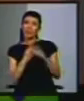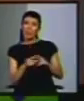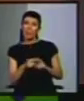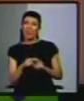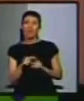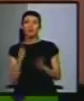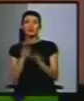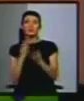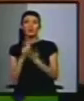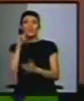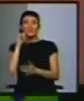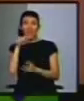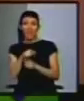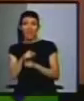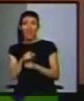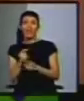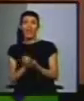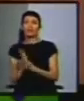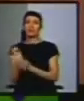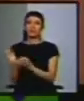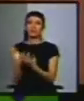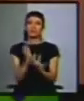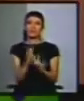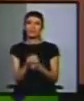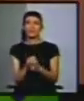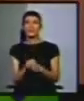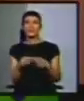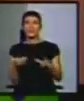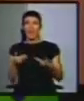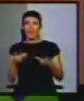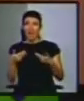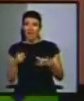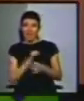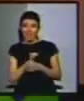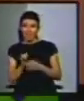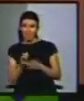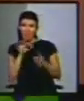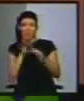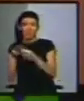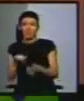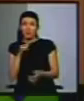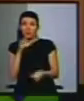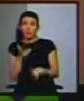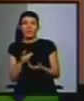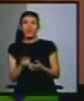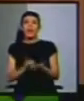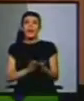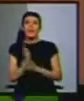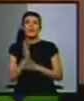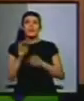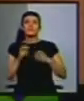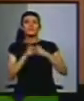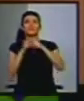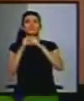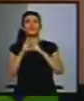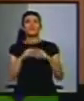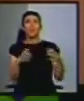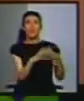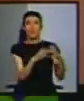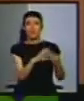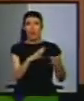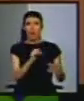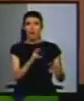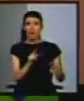medio. Por alguna razón, ahora se inicia una pelea entre los estudiantes y el grupo de Carlos Escobar,